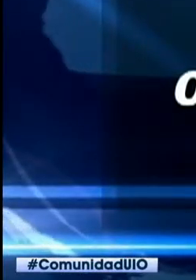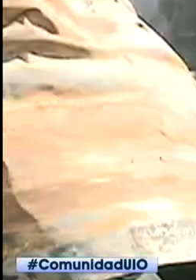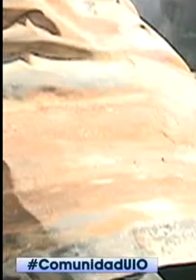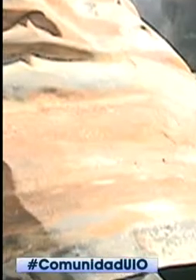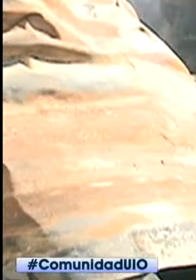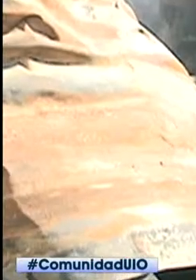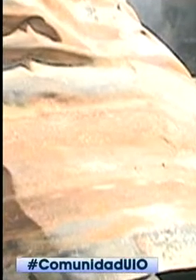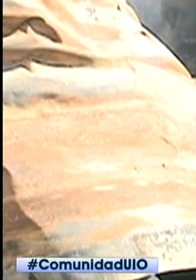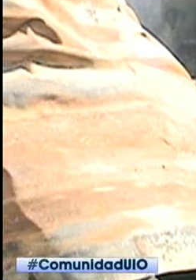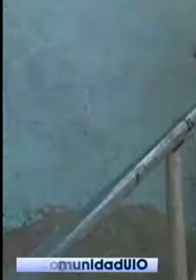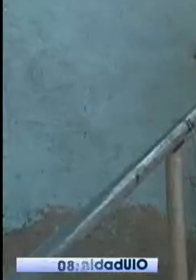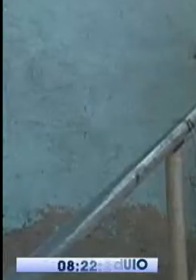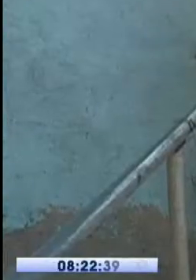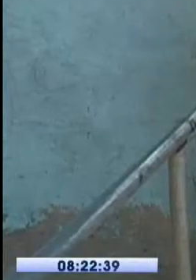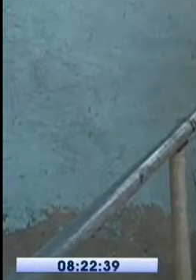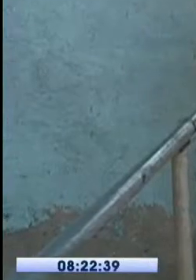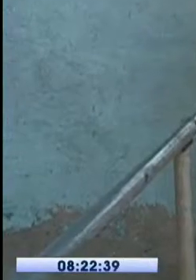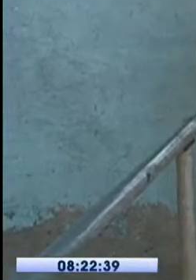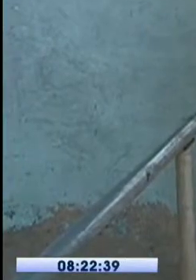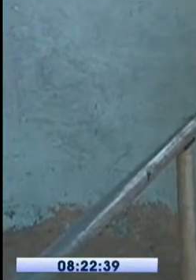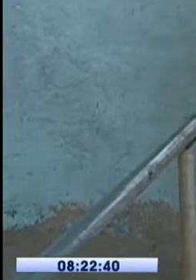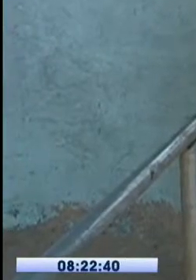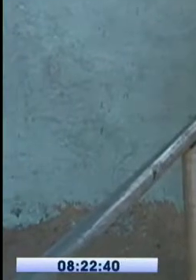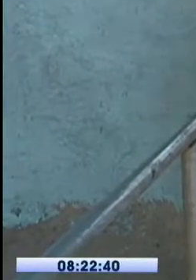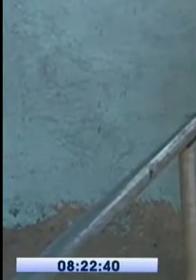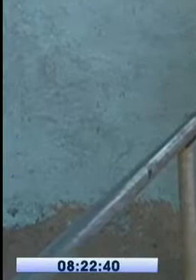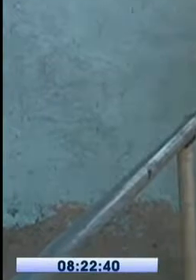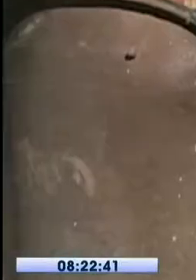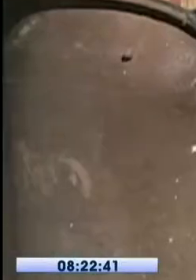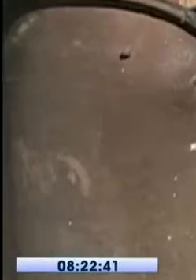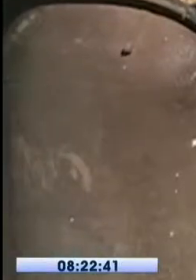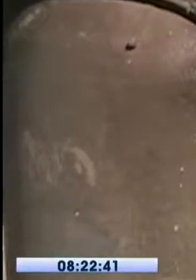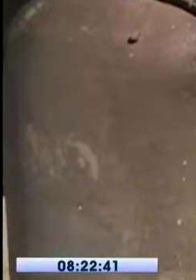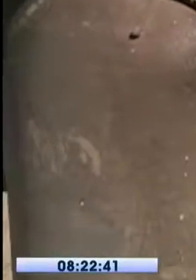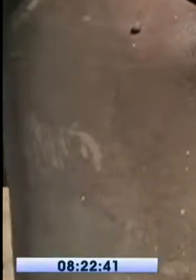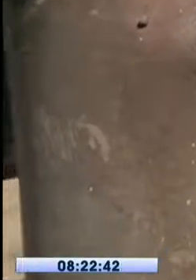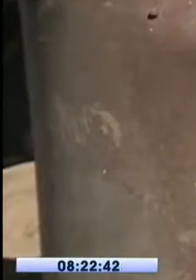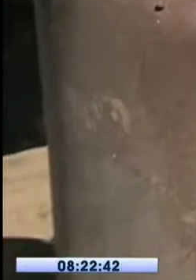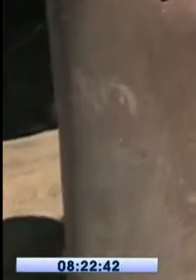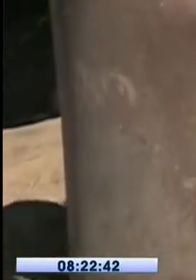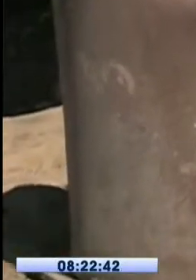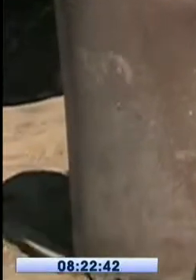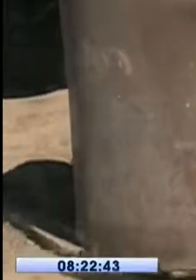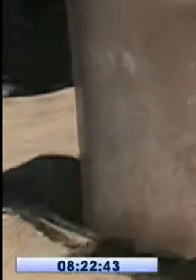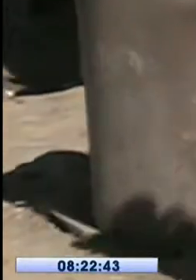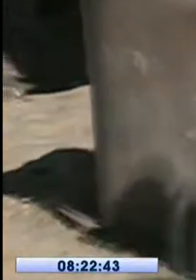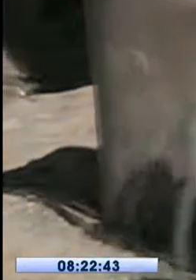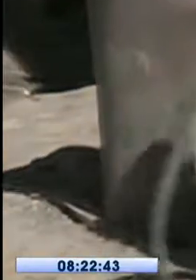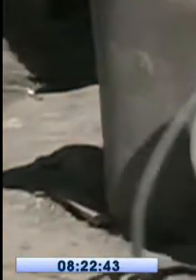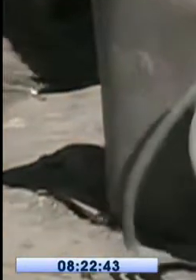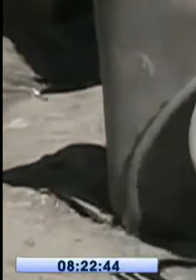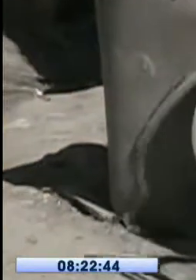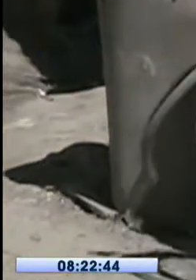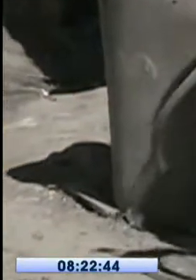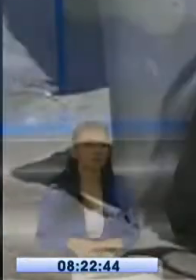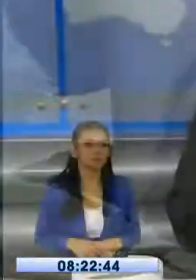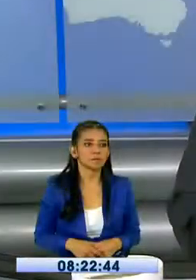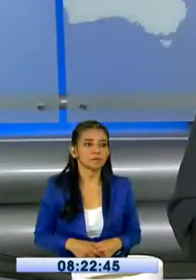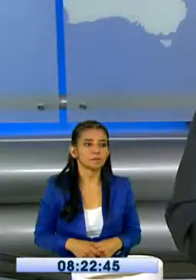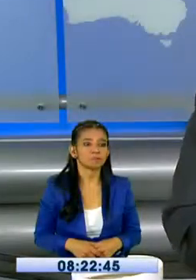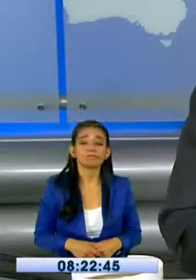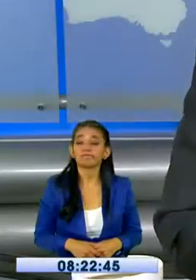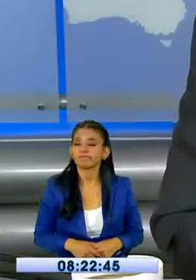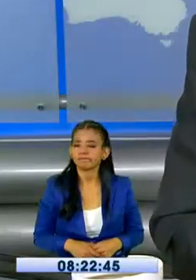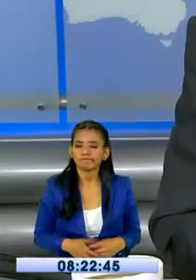098-728-3069. Apliquemos el dicho de hoy por ti, mañana por mí. En Quito, informó Andrea Orbe.